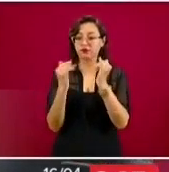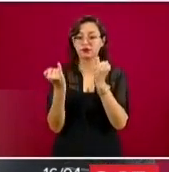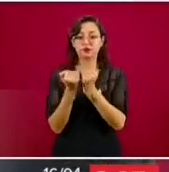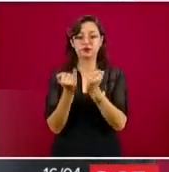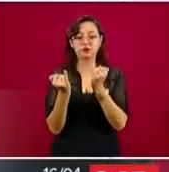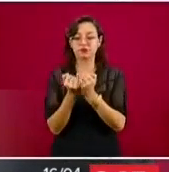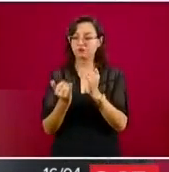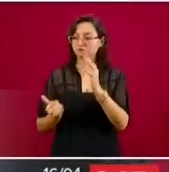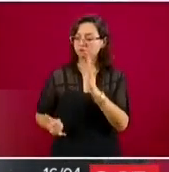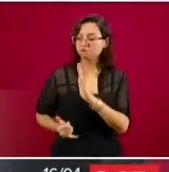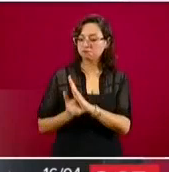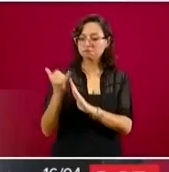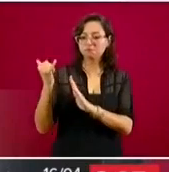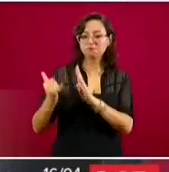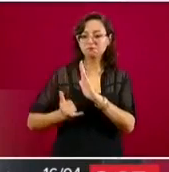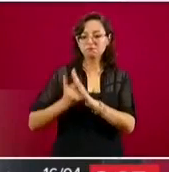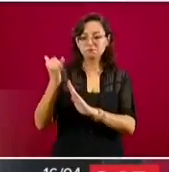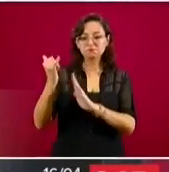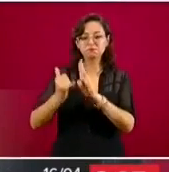con obras,